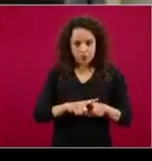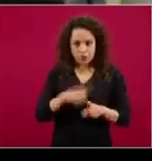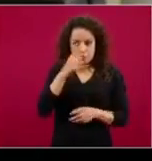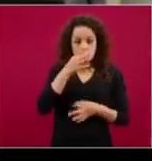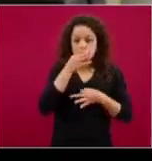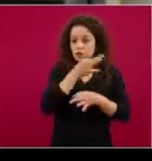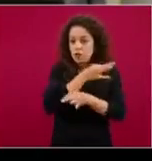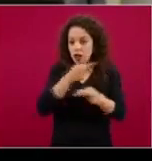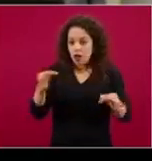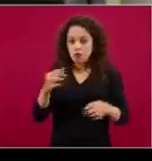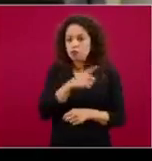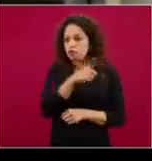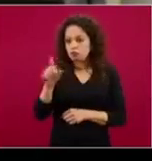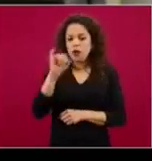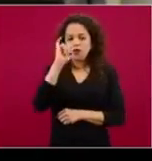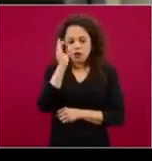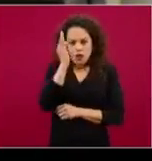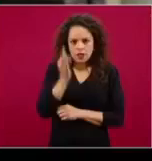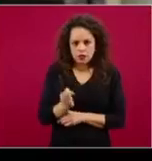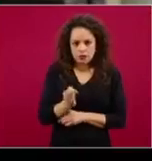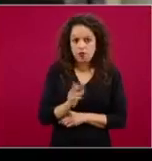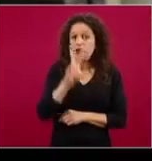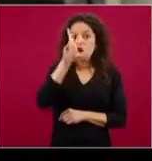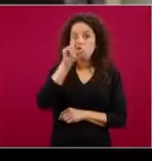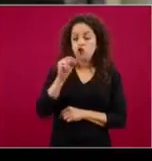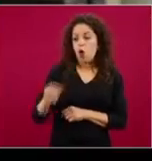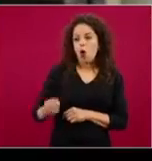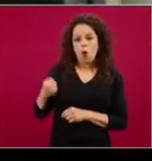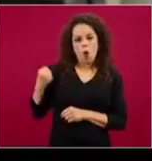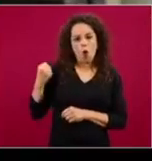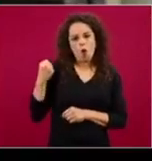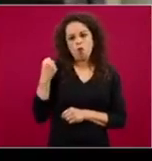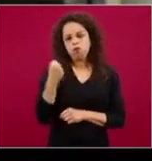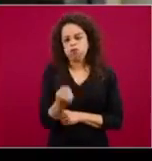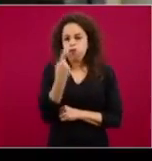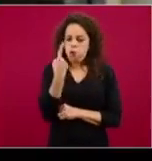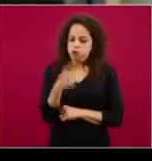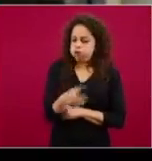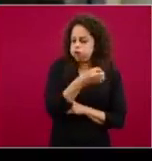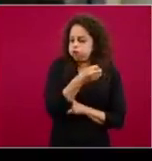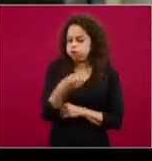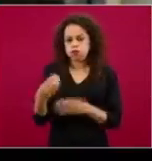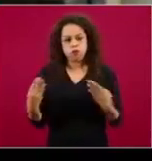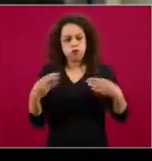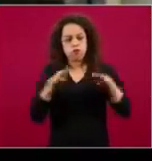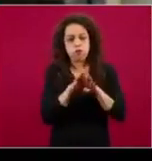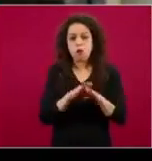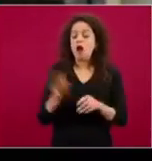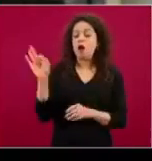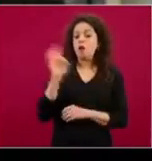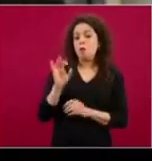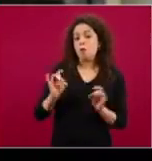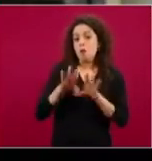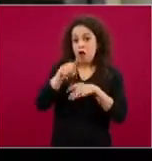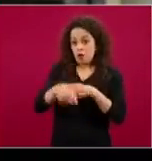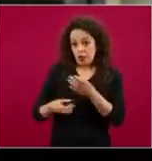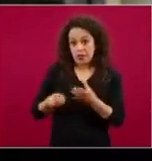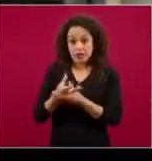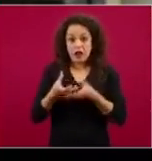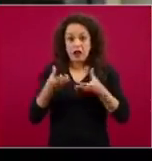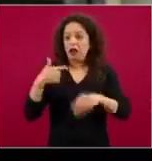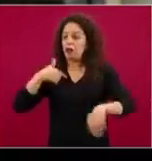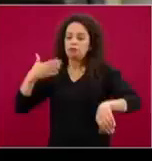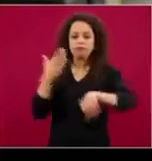¿no? Entonces, de alguna manera sí hay una presión, parece ser, para que se tomen